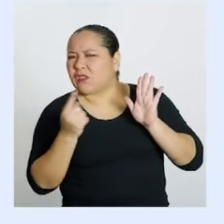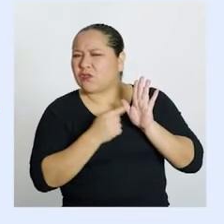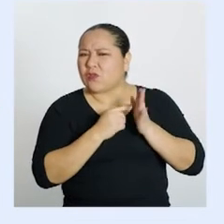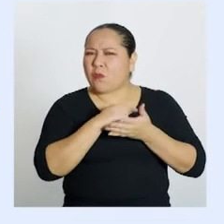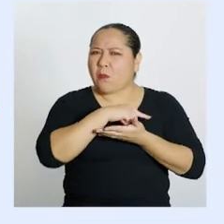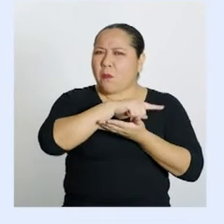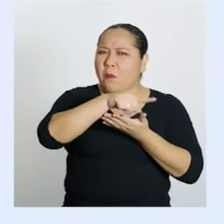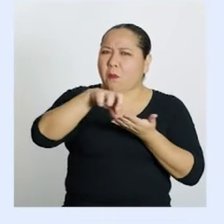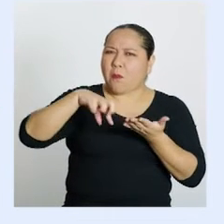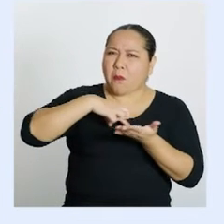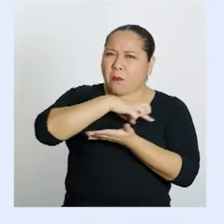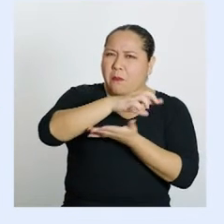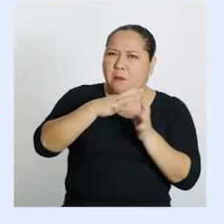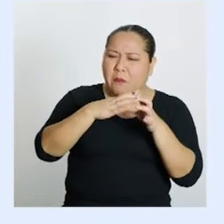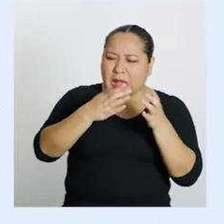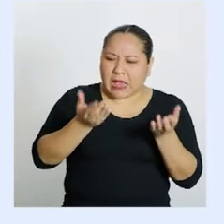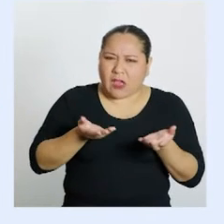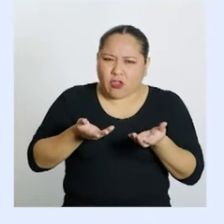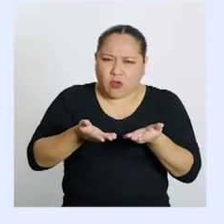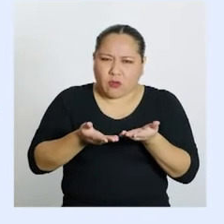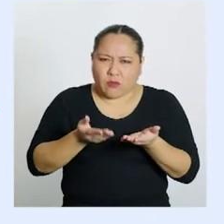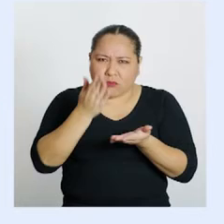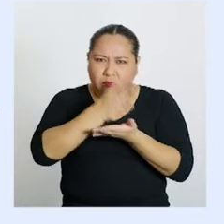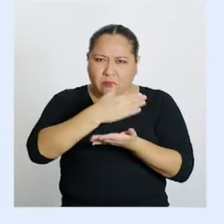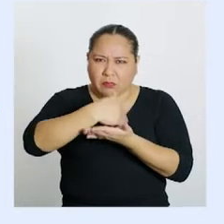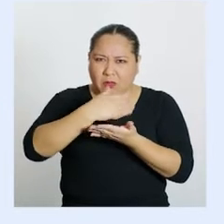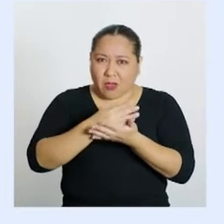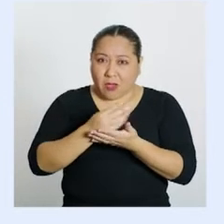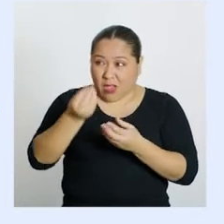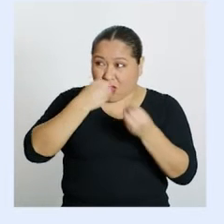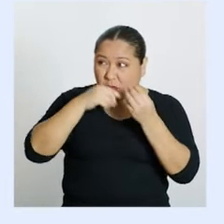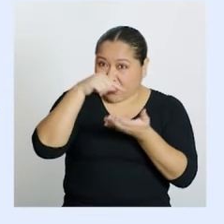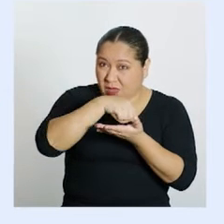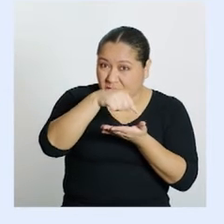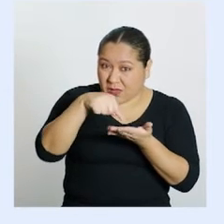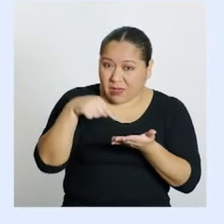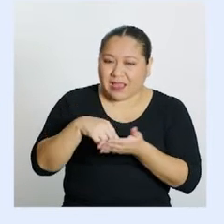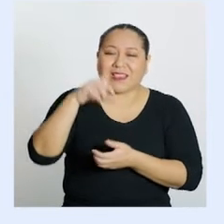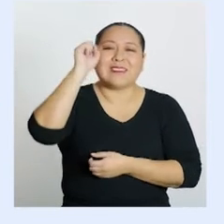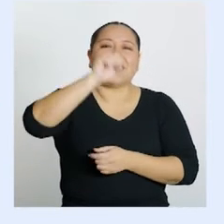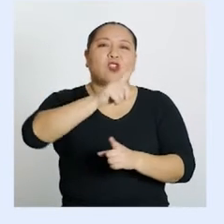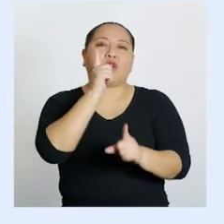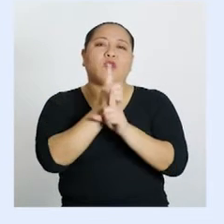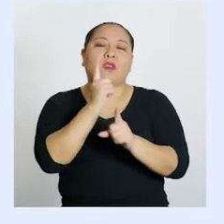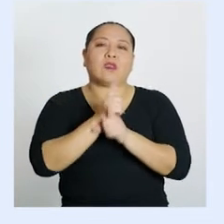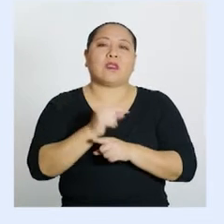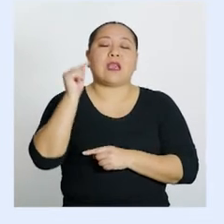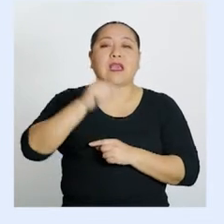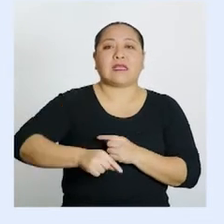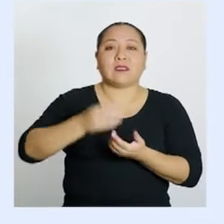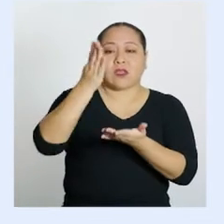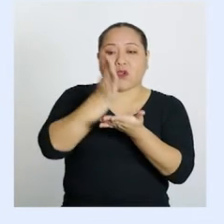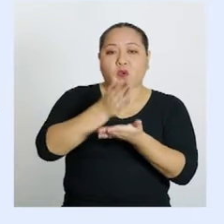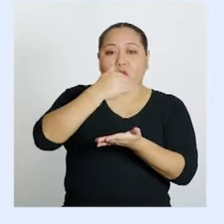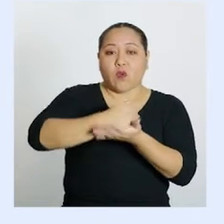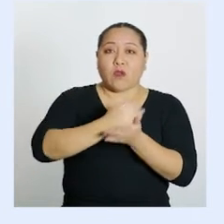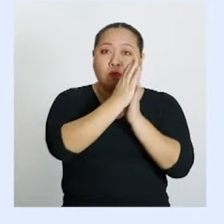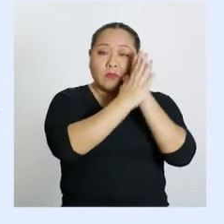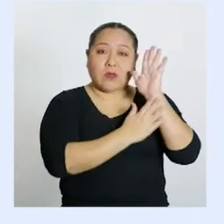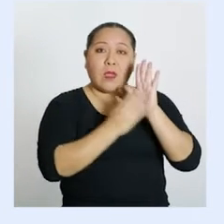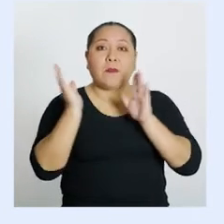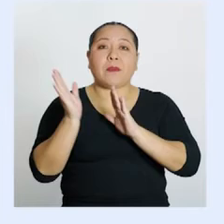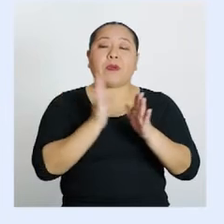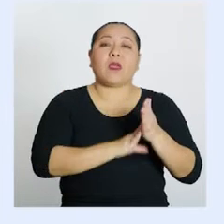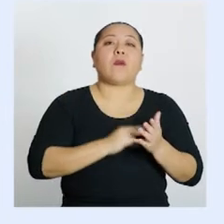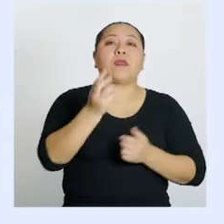plato? ¿La composición de un plato? ¿Su contenido? Así es. Este cuadro ha sido elaborado por